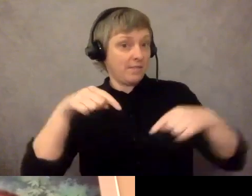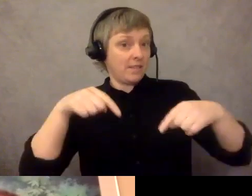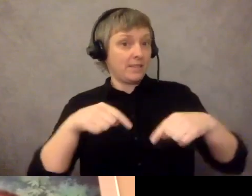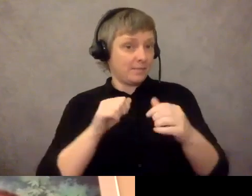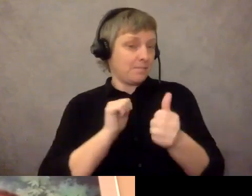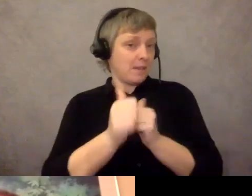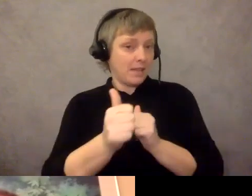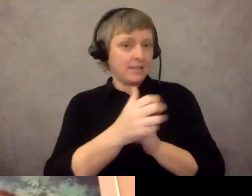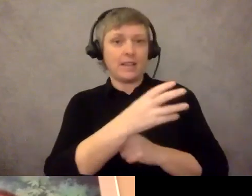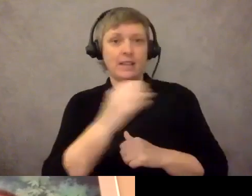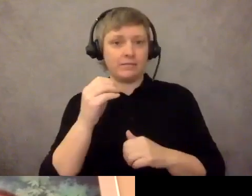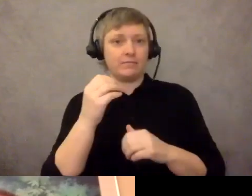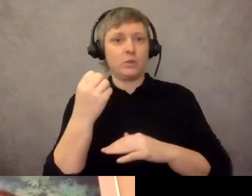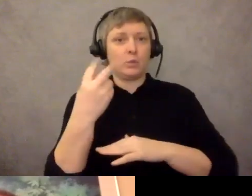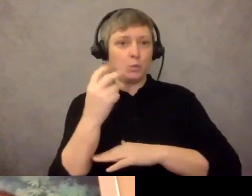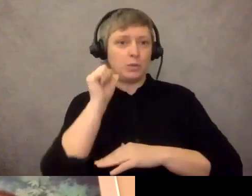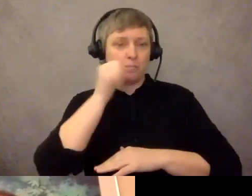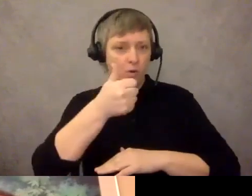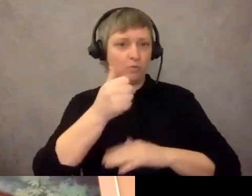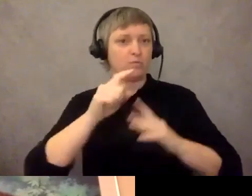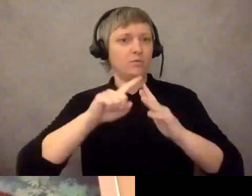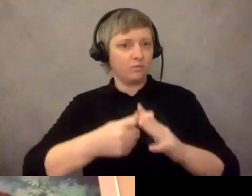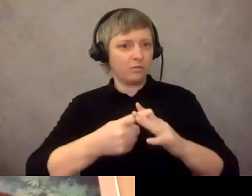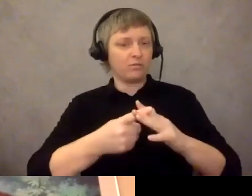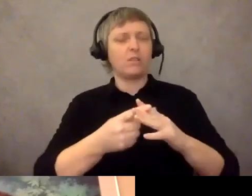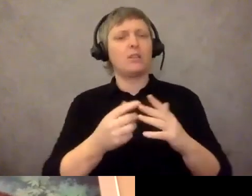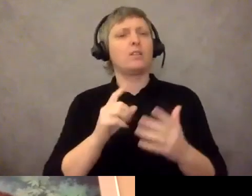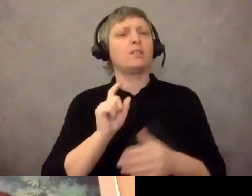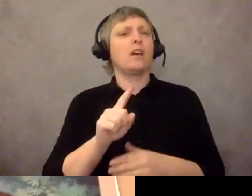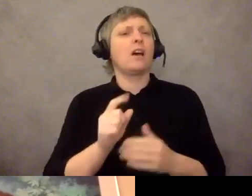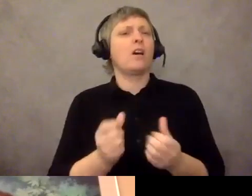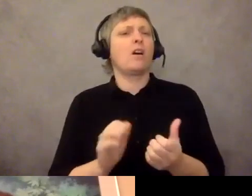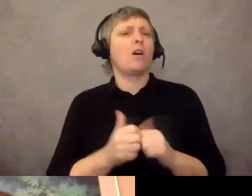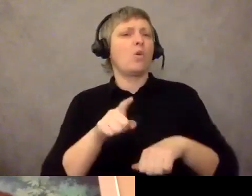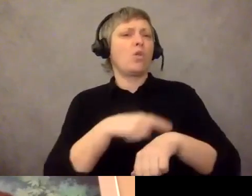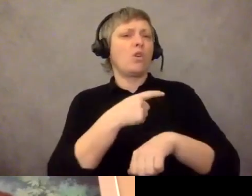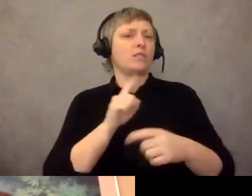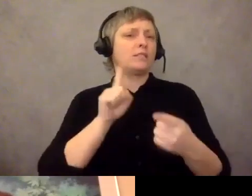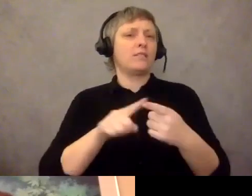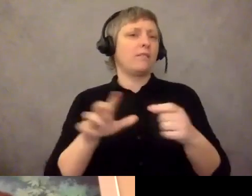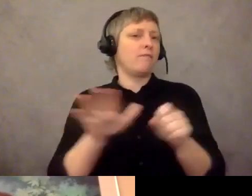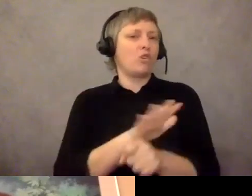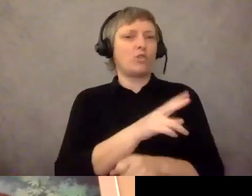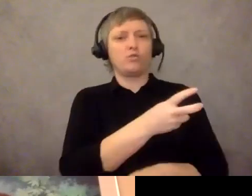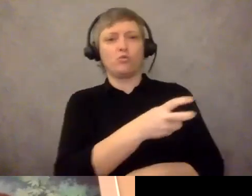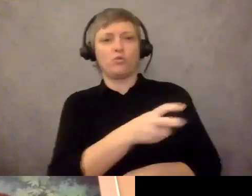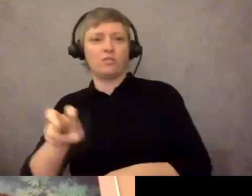piensas de que toda la transición para la medida de propuesta va a tomar